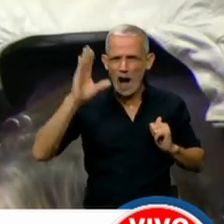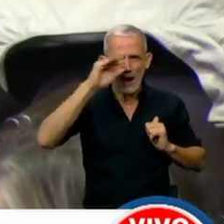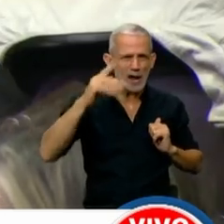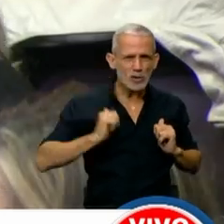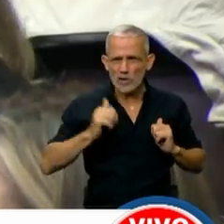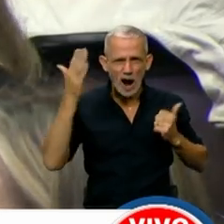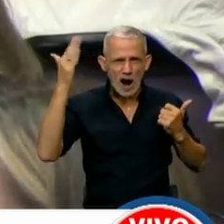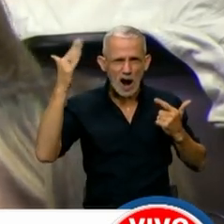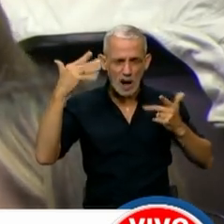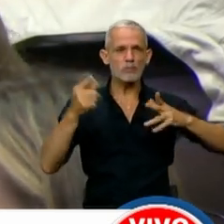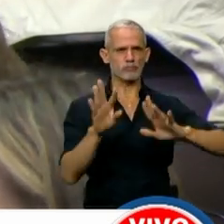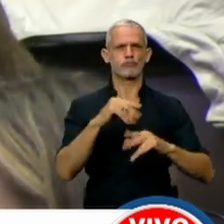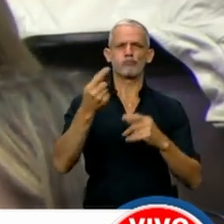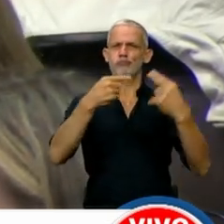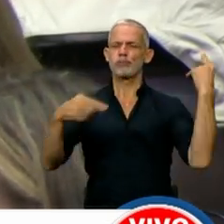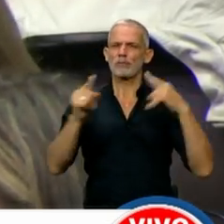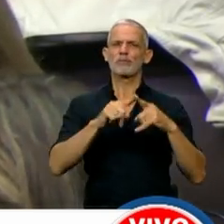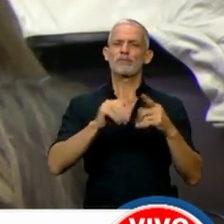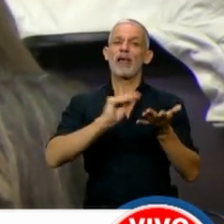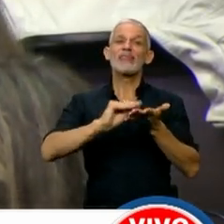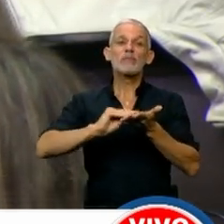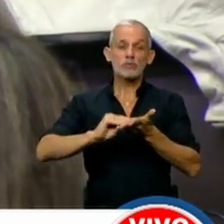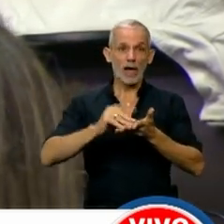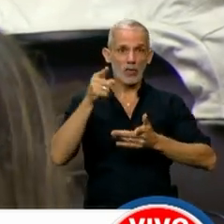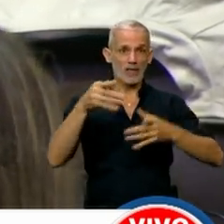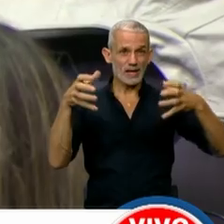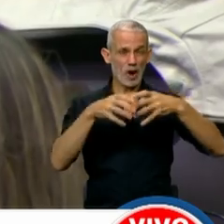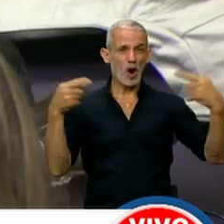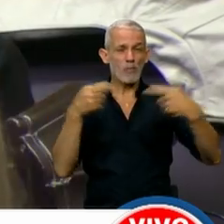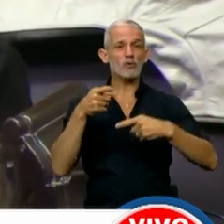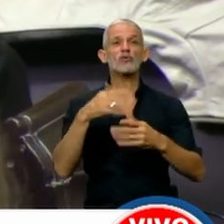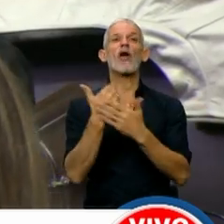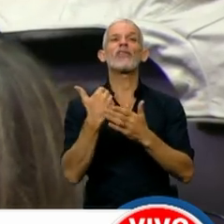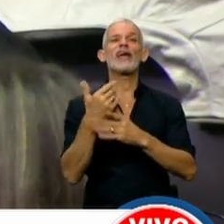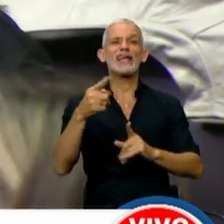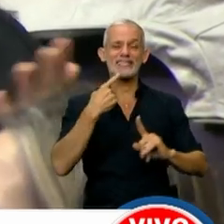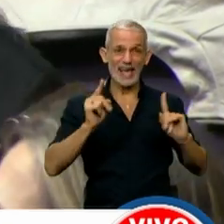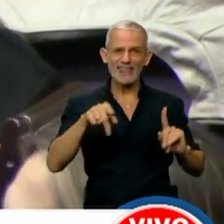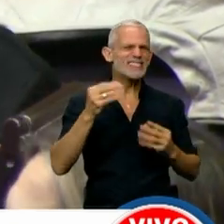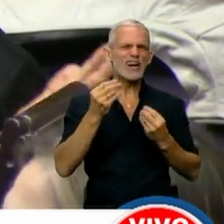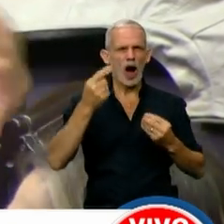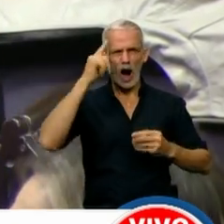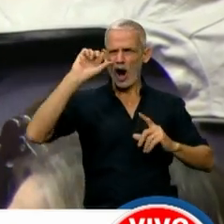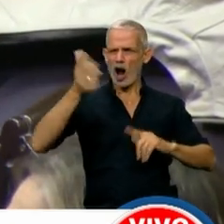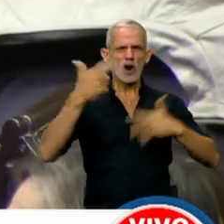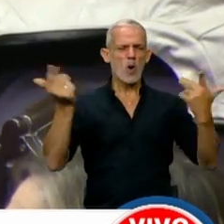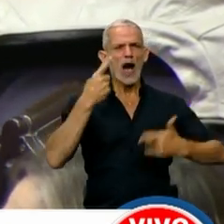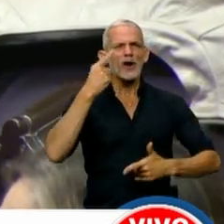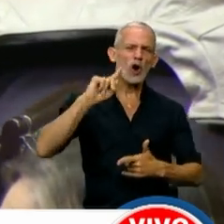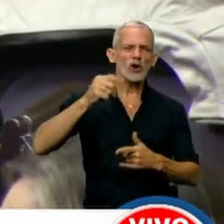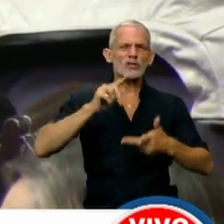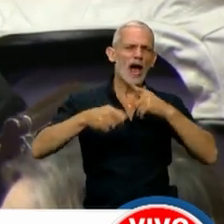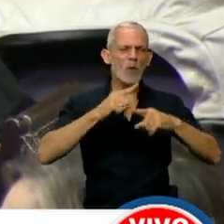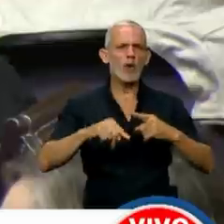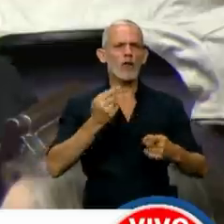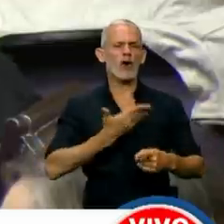intervenciones a varios de los miembros de la oposición de derecha decir que es increíble no conocen el acuerdo con el